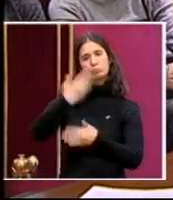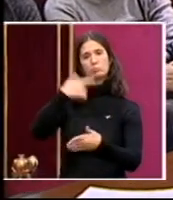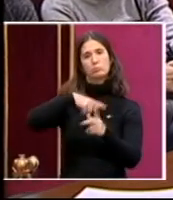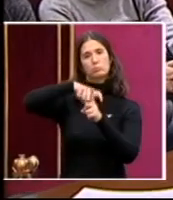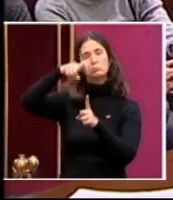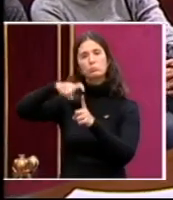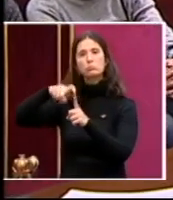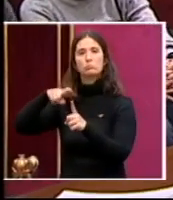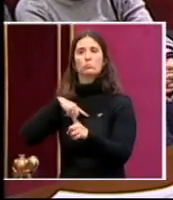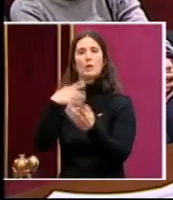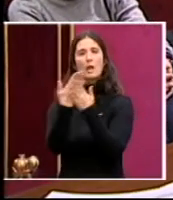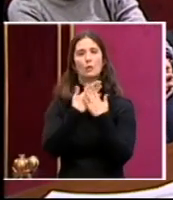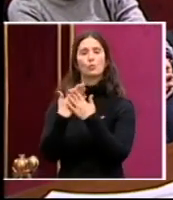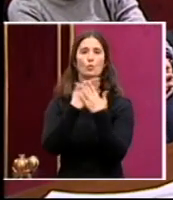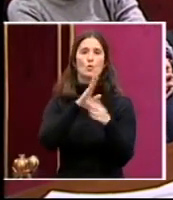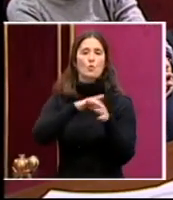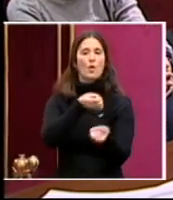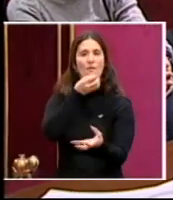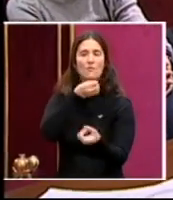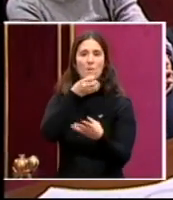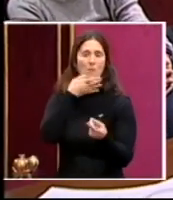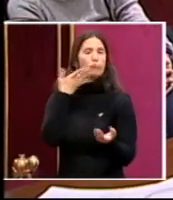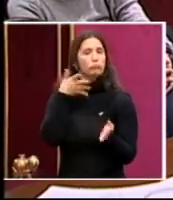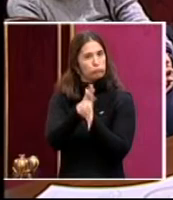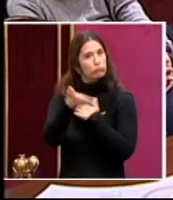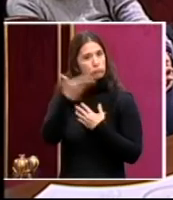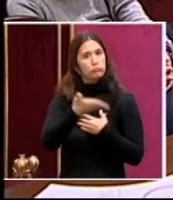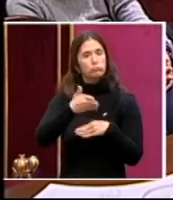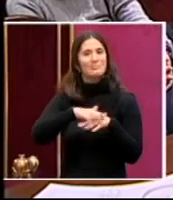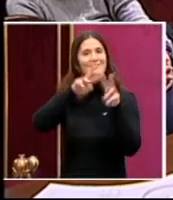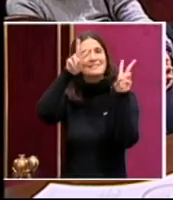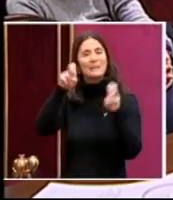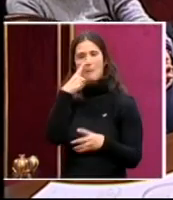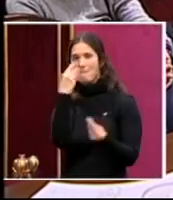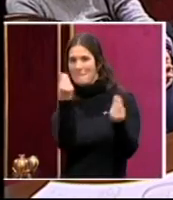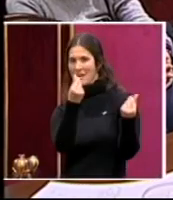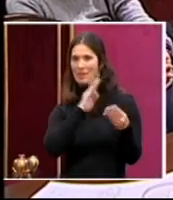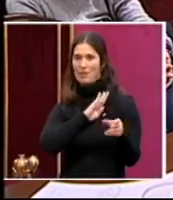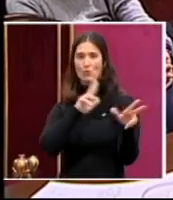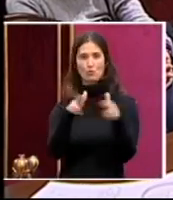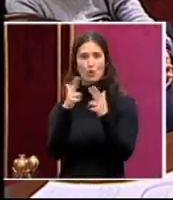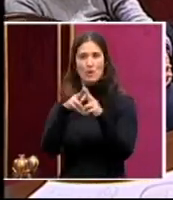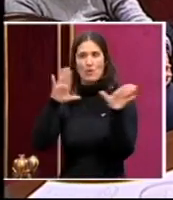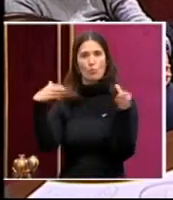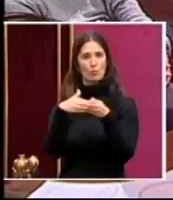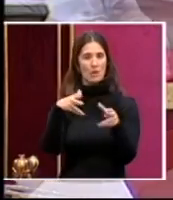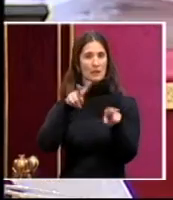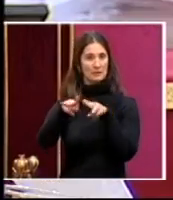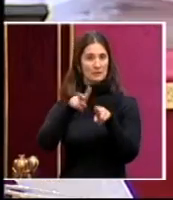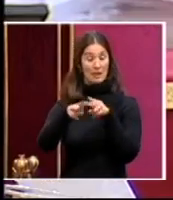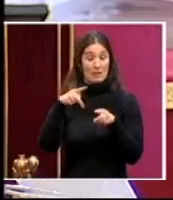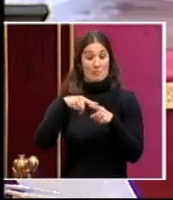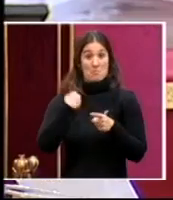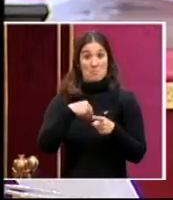eurobarómetros especiales y estudios con informaciones significativas acerca de la percepción social de la comunidad gitana, de los